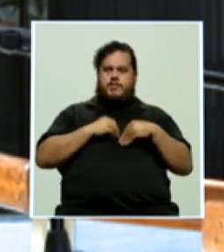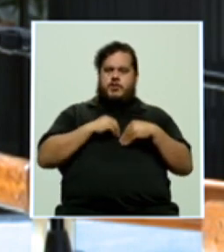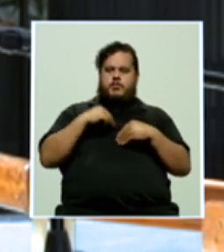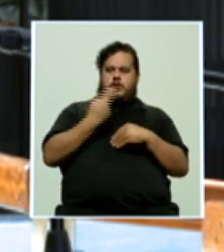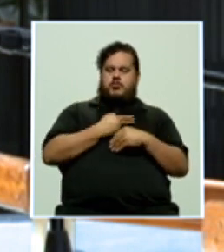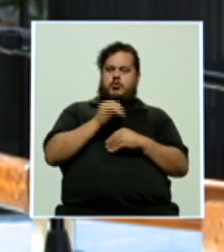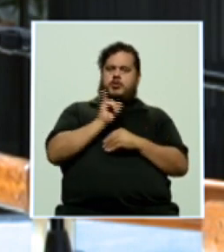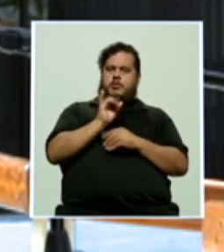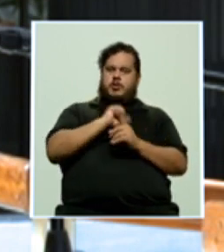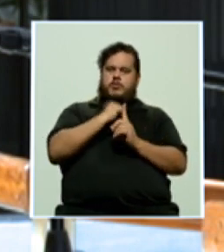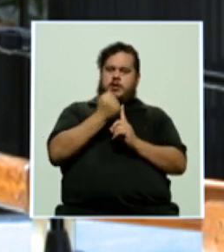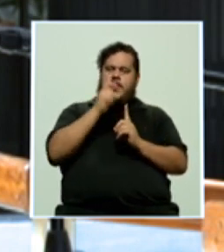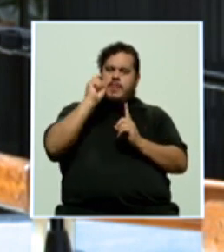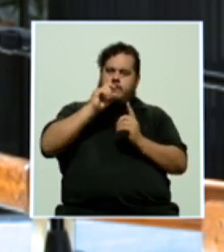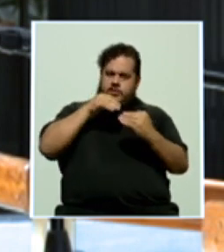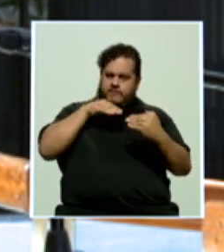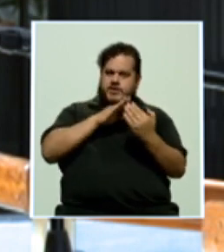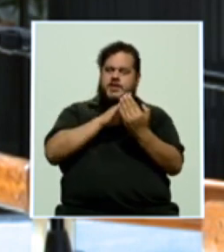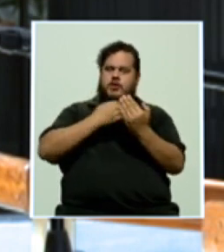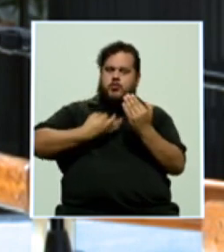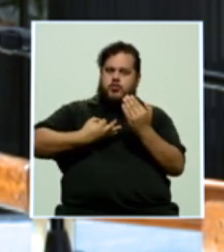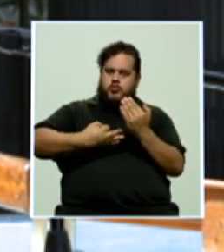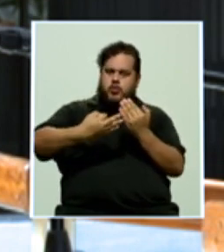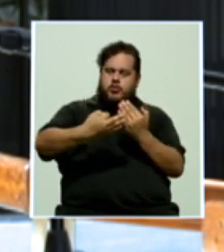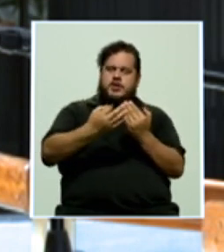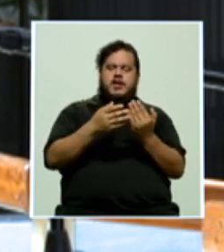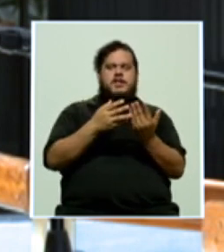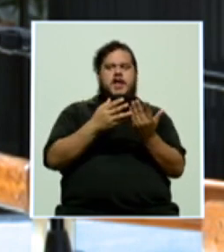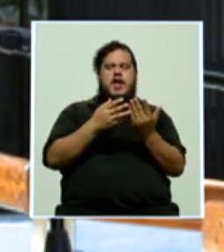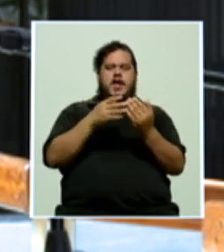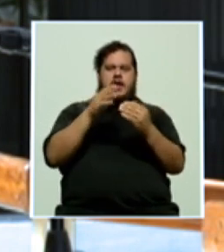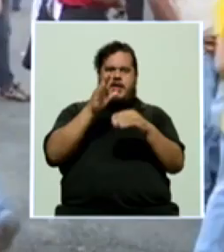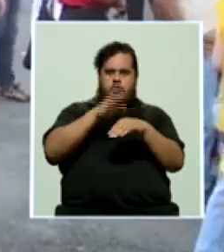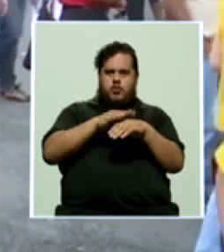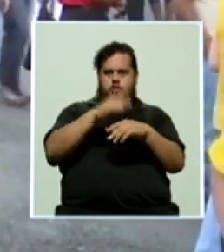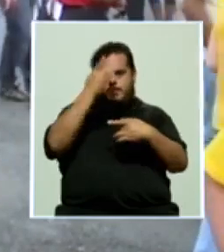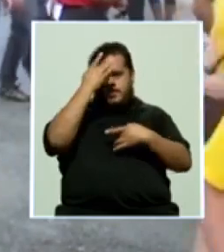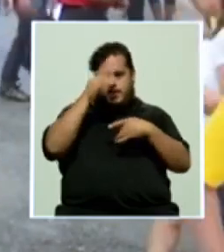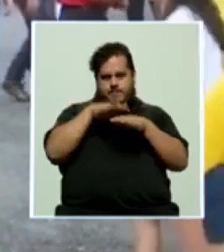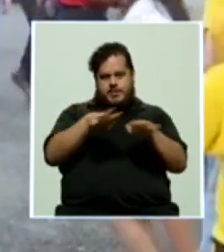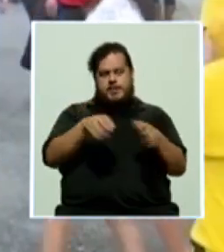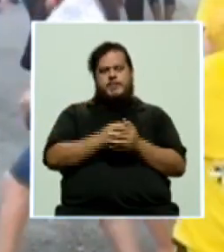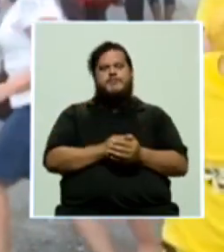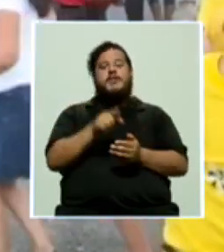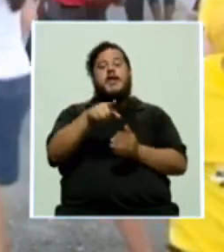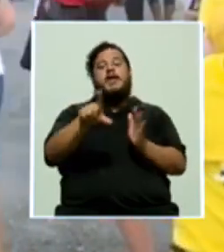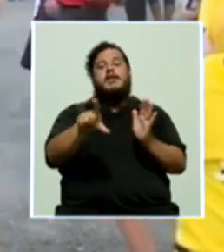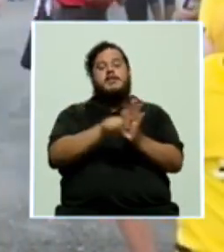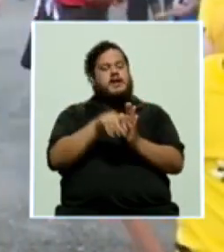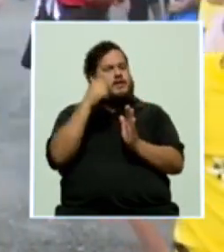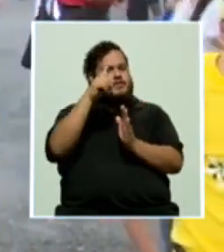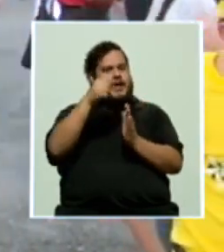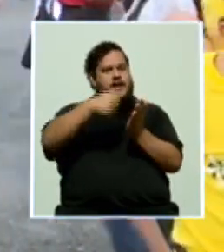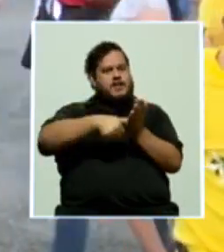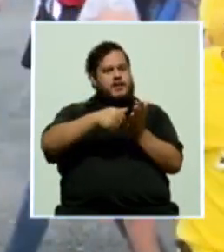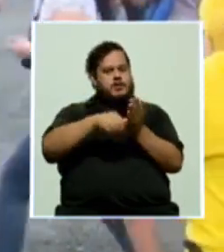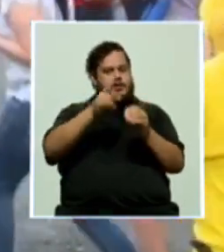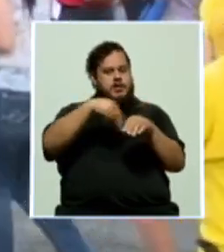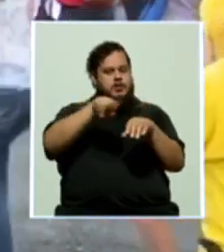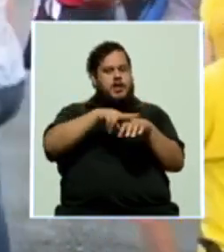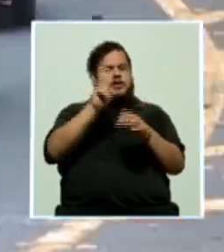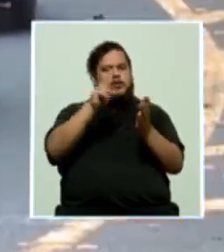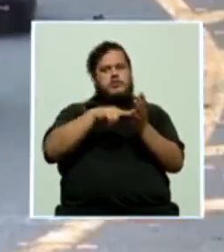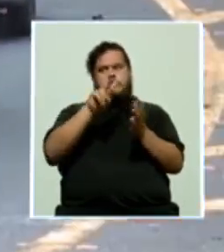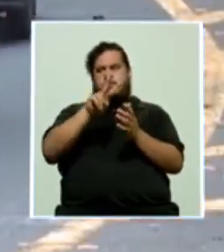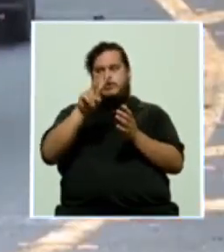ir enfrentando en el día a día en razón de la pandemia. Esta ley regirá tanto para las elecciones nacionales de